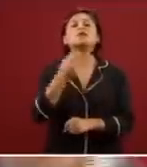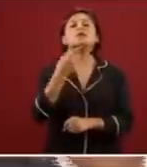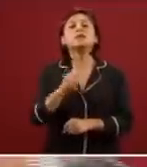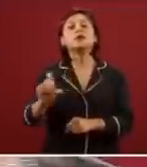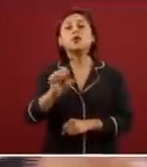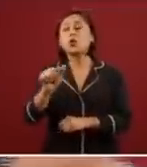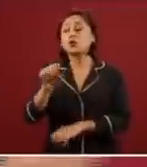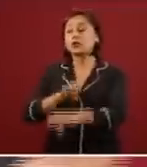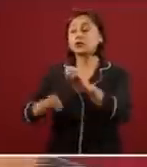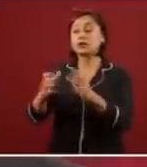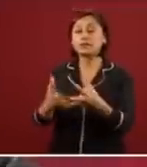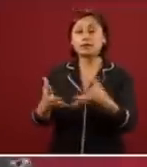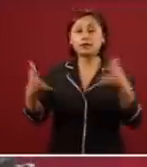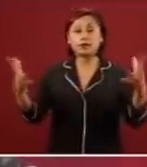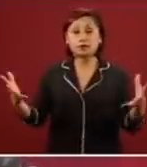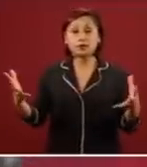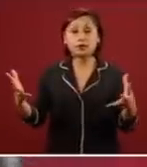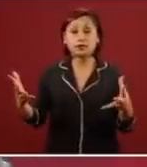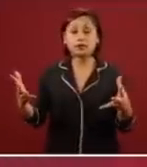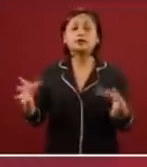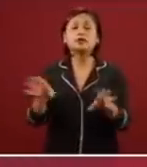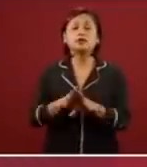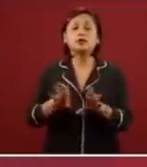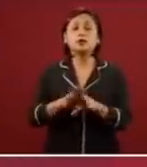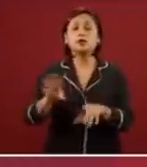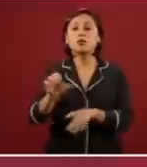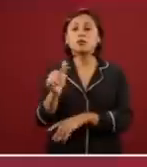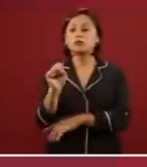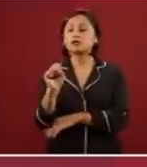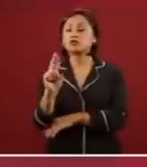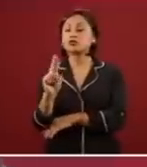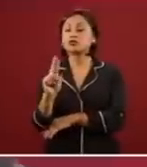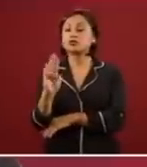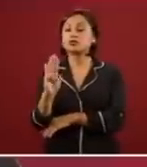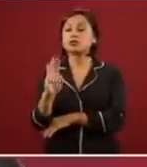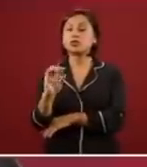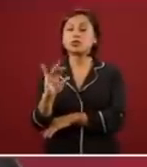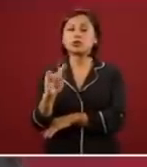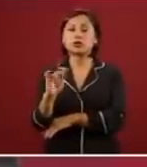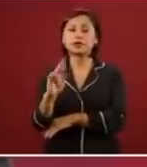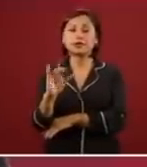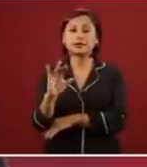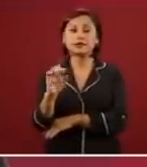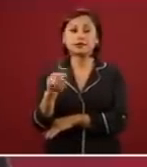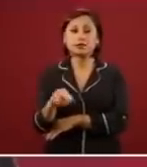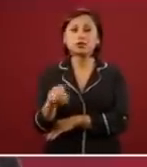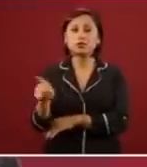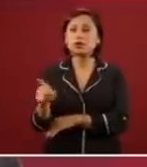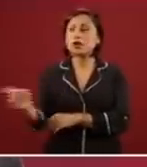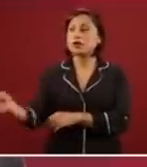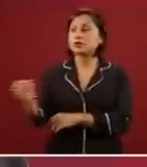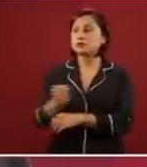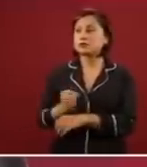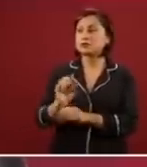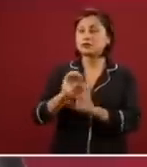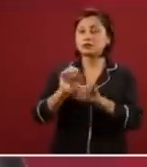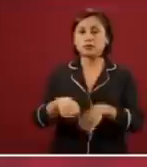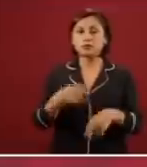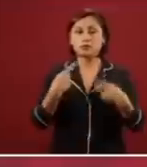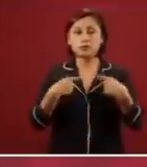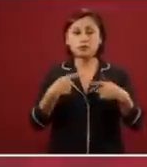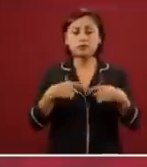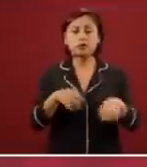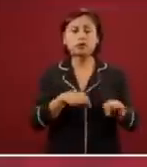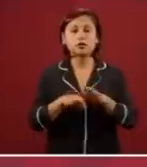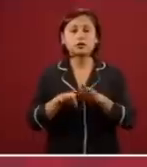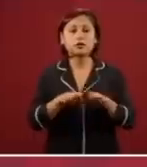que justamente en esta lógica de la subcontratación pues deja fuera sus al dueño, al patrón. Entonces estamos también buscando